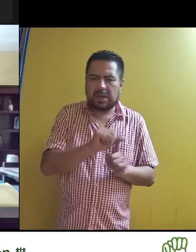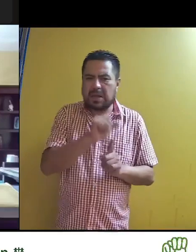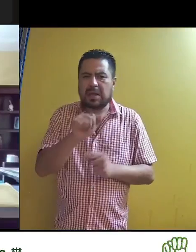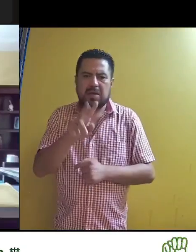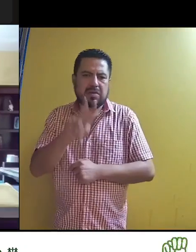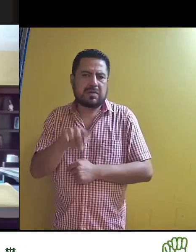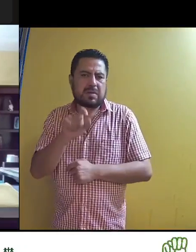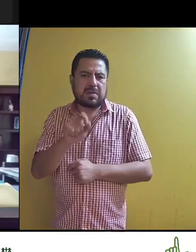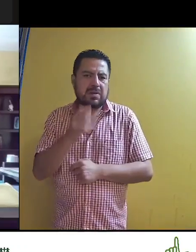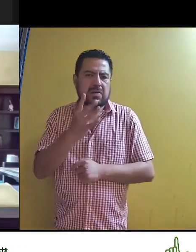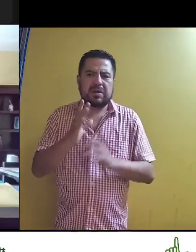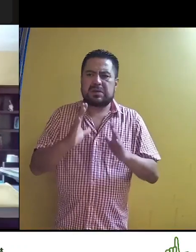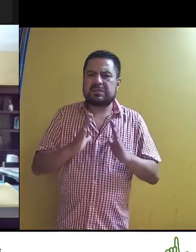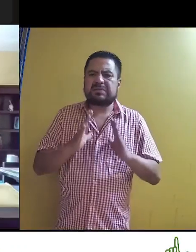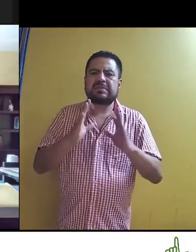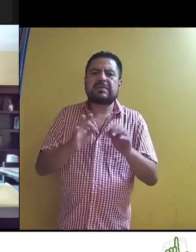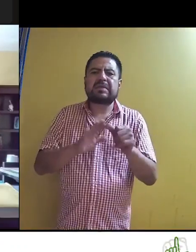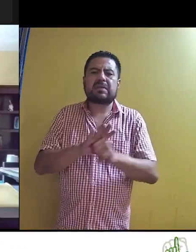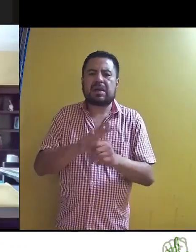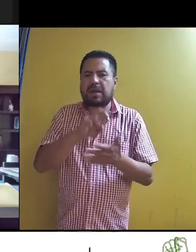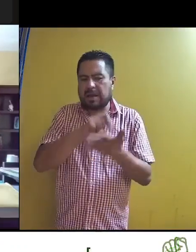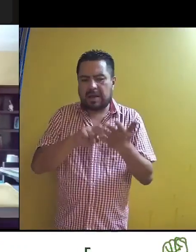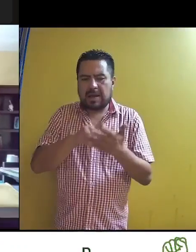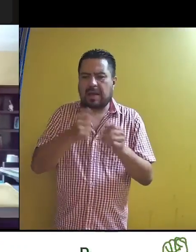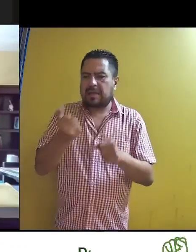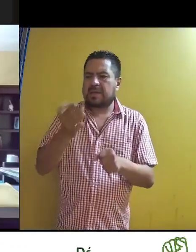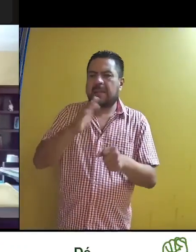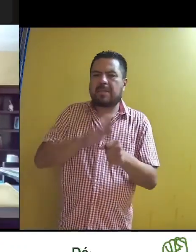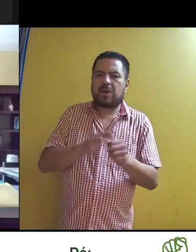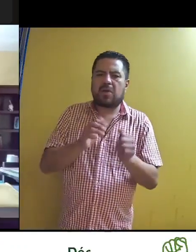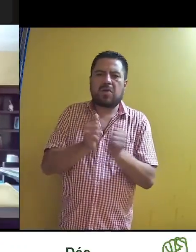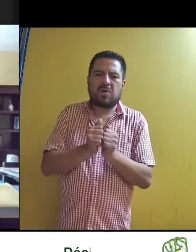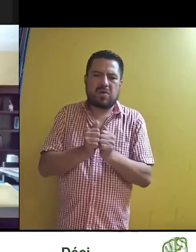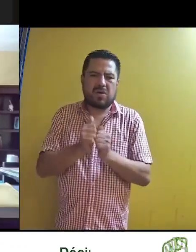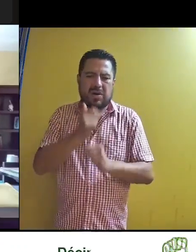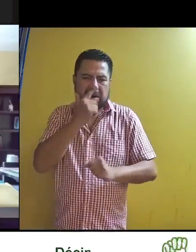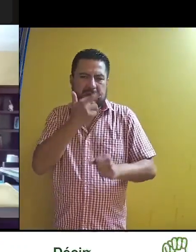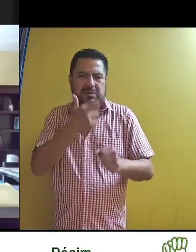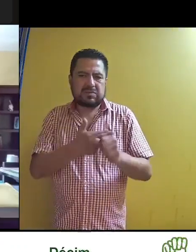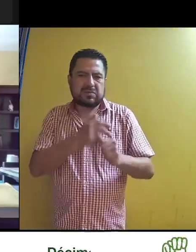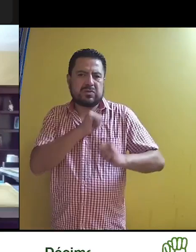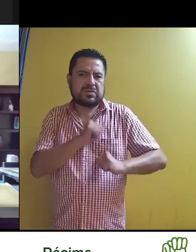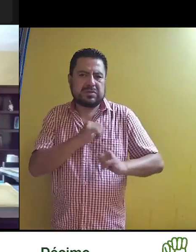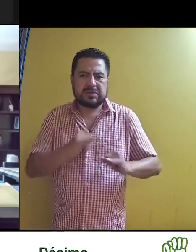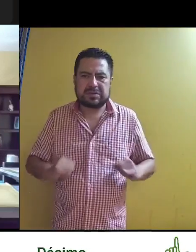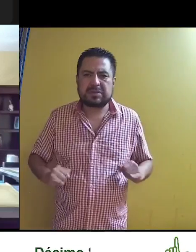2023-2024 fue derivado de una corrección administrativa ante una autoridad competente.